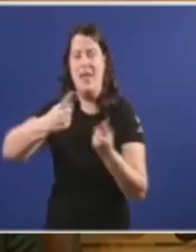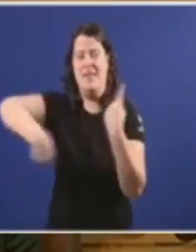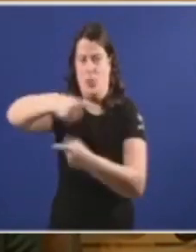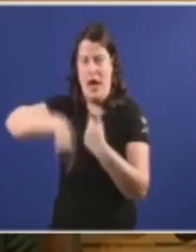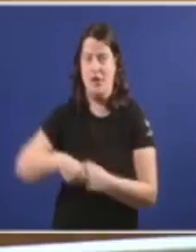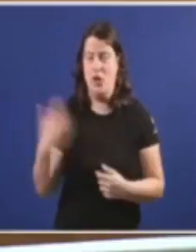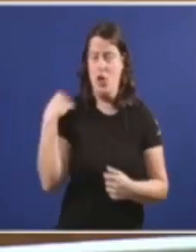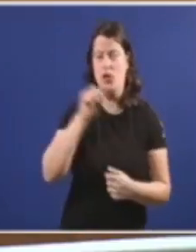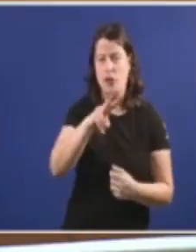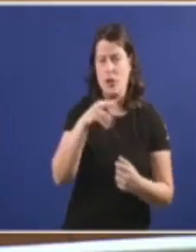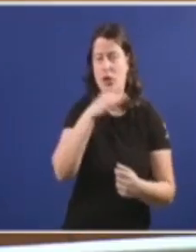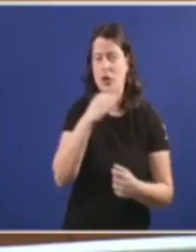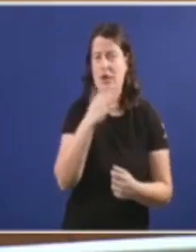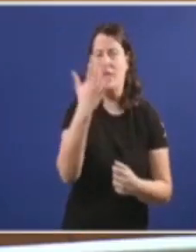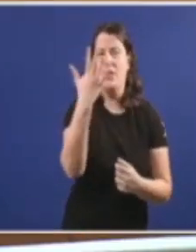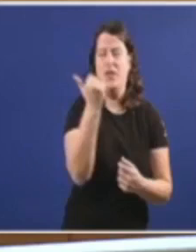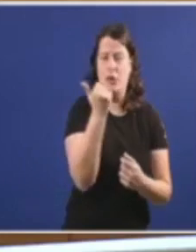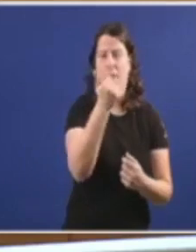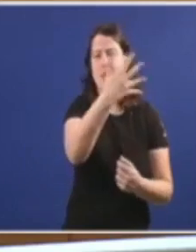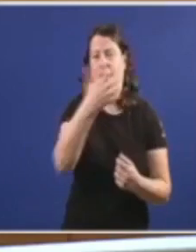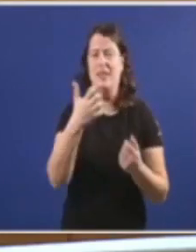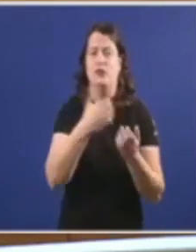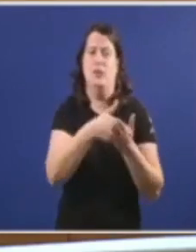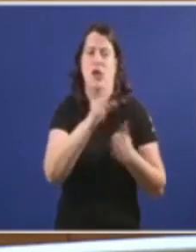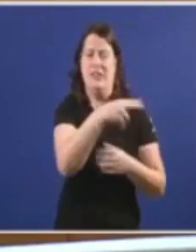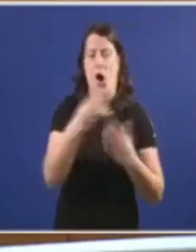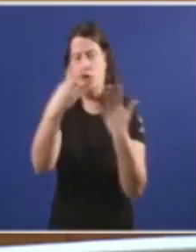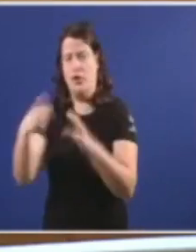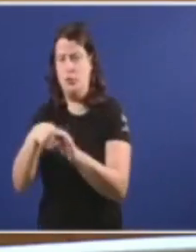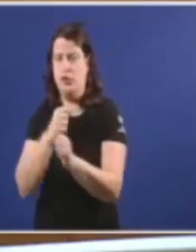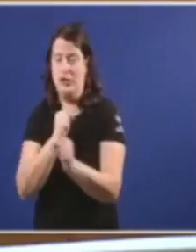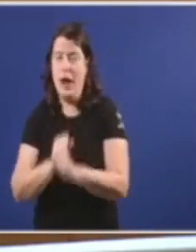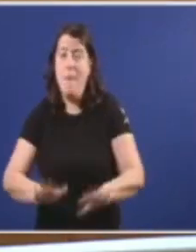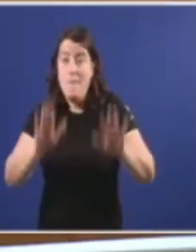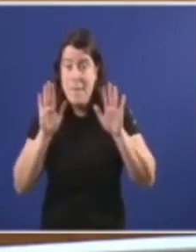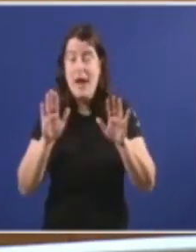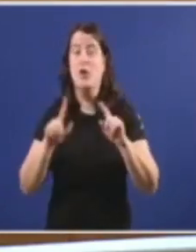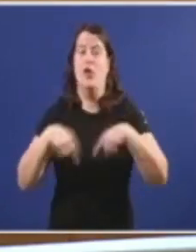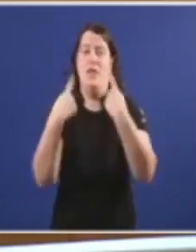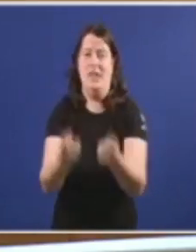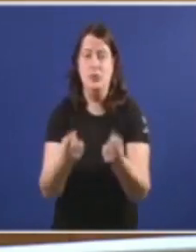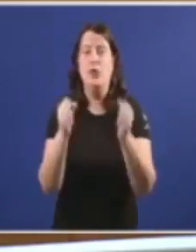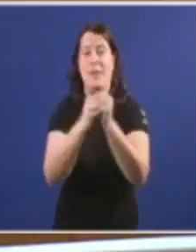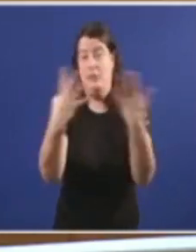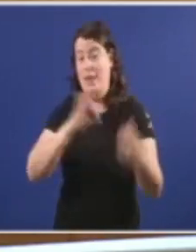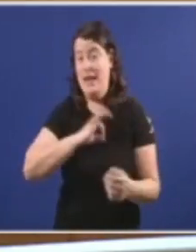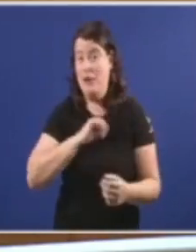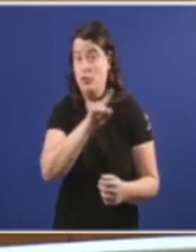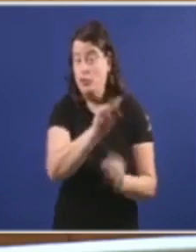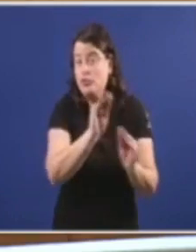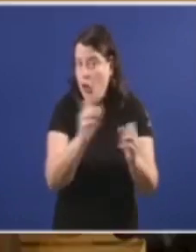ten un investimento de 525 millóns de euros e 800 emprego. Pero o 29 de xaneiro, tamén según os seus